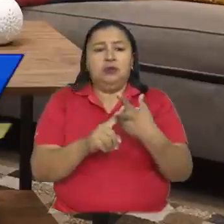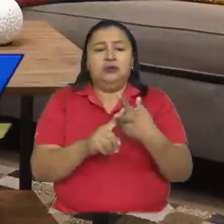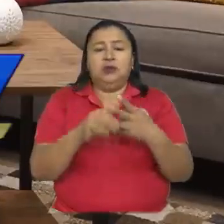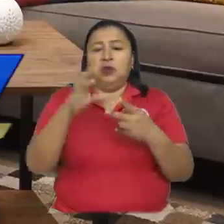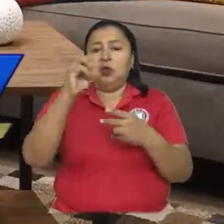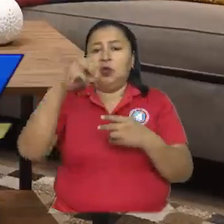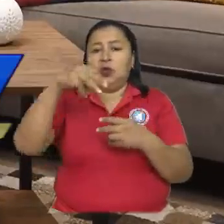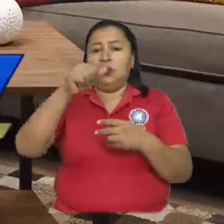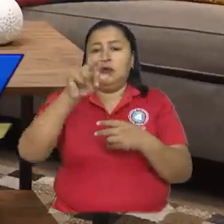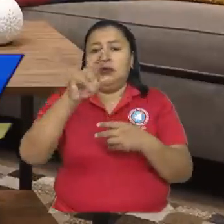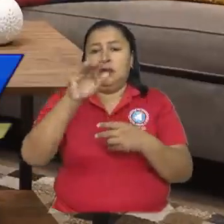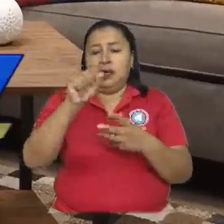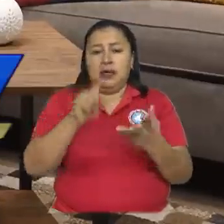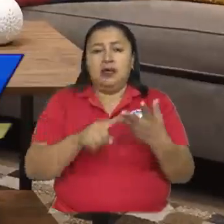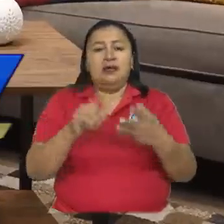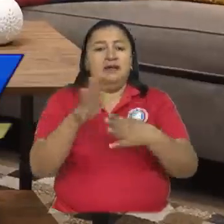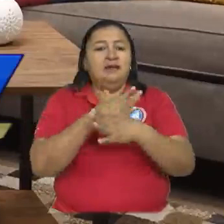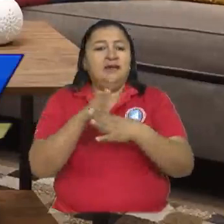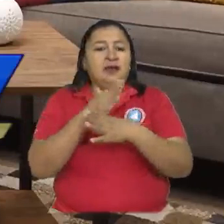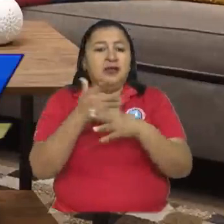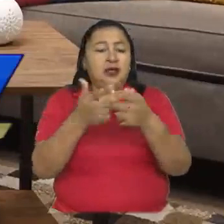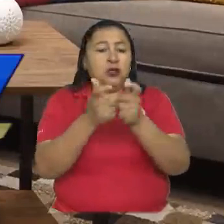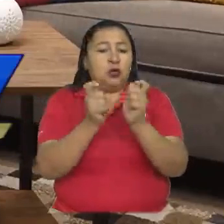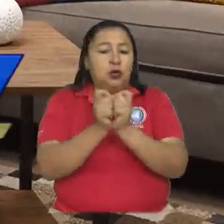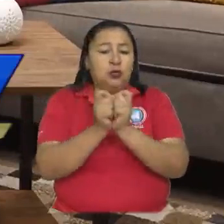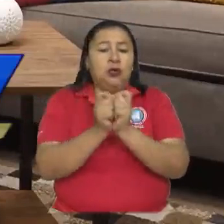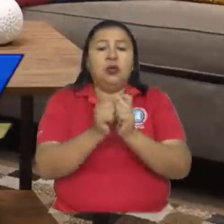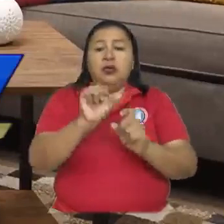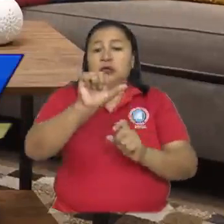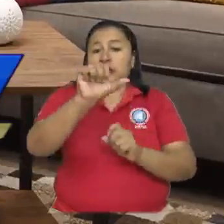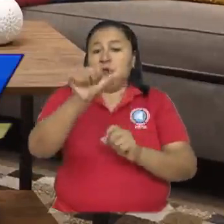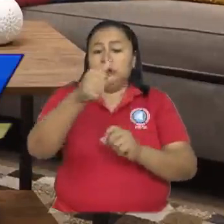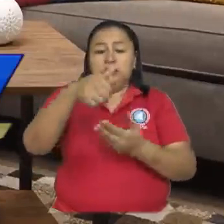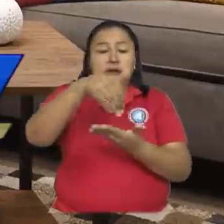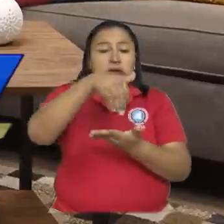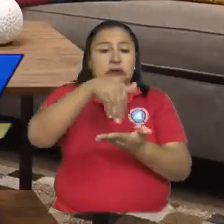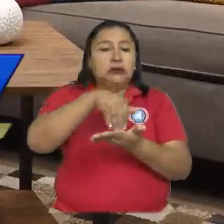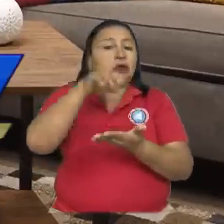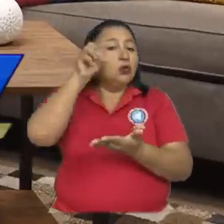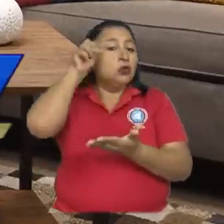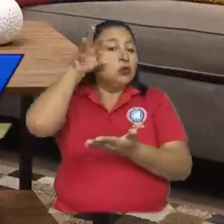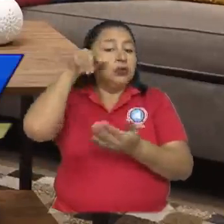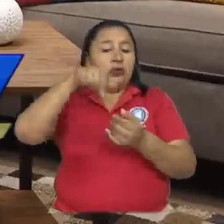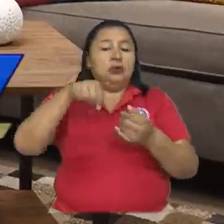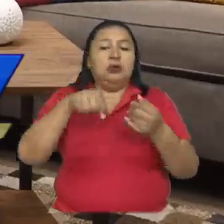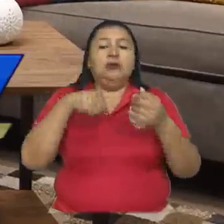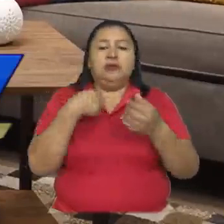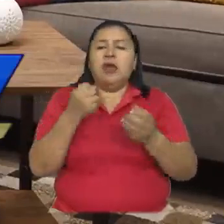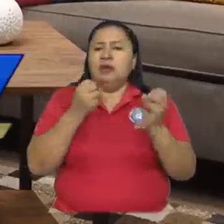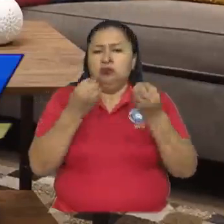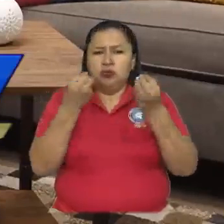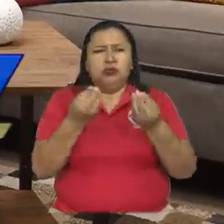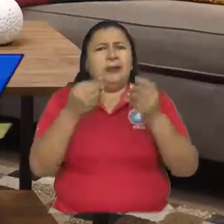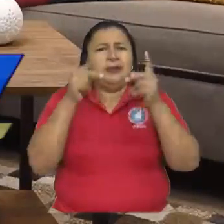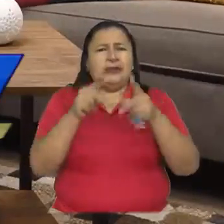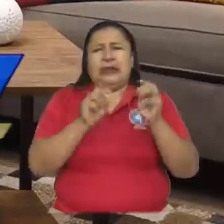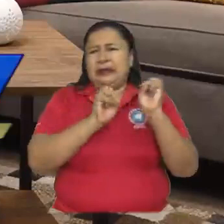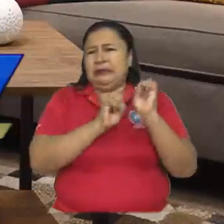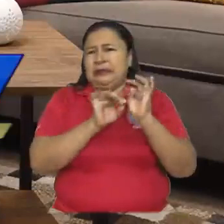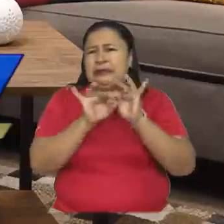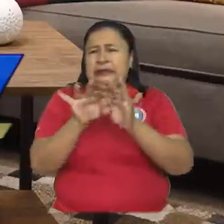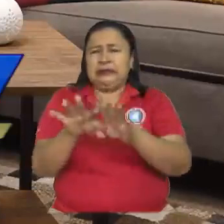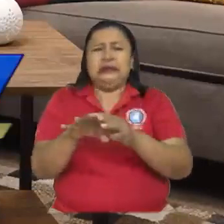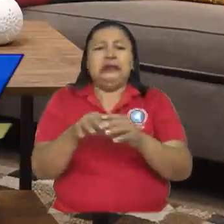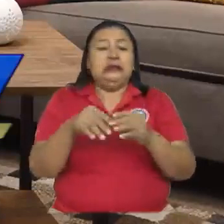Comarca, como okay, diferentes grupos a lo largo de los 6 centros turísticos. Y la verdad hubo un desborde en el caso